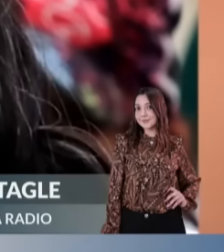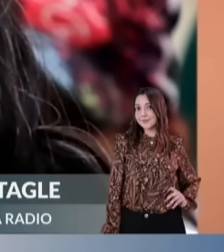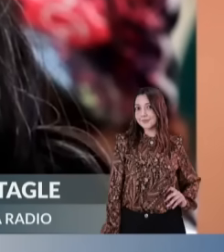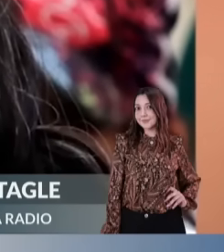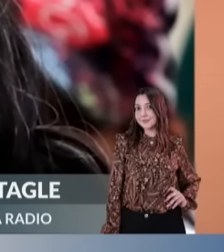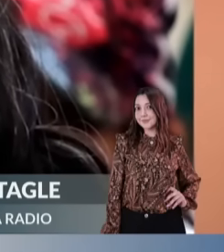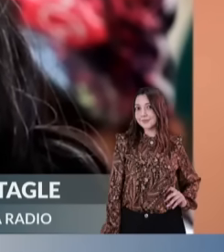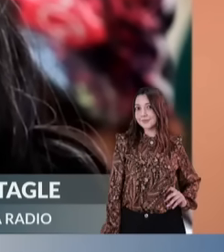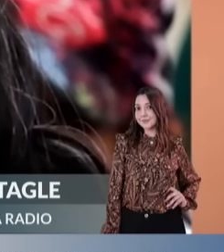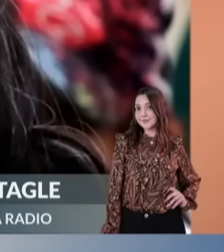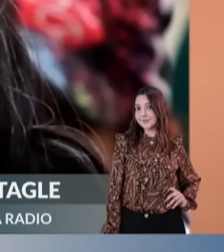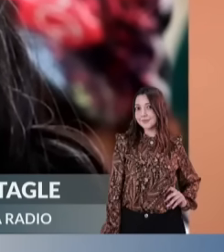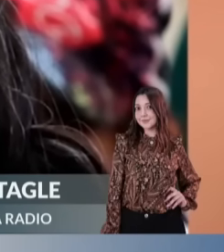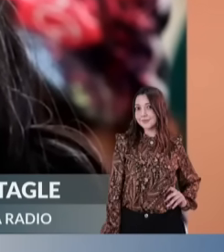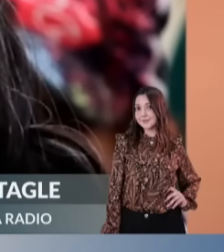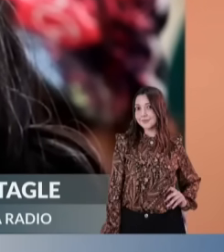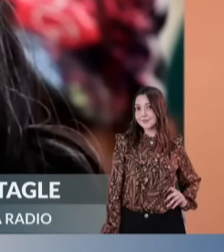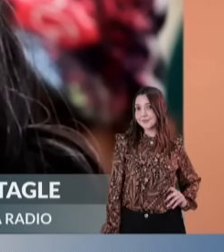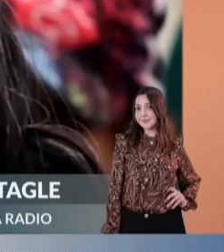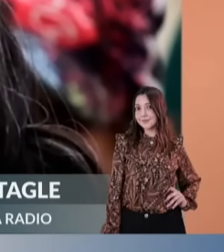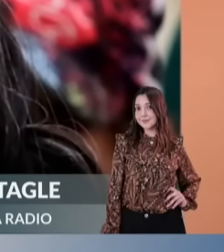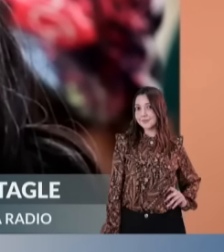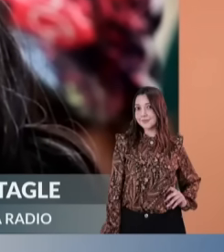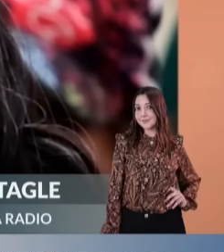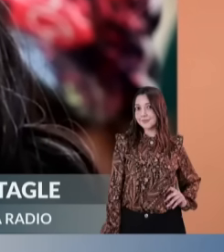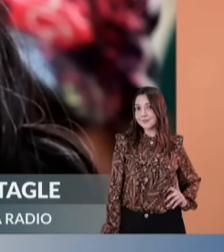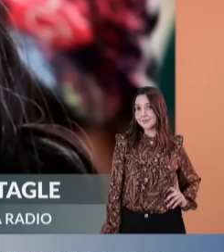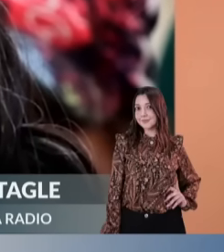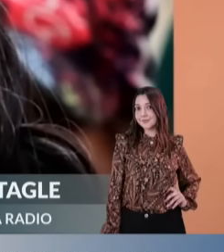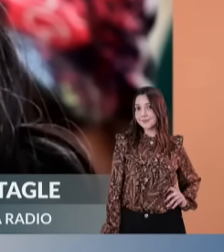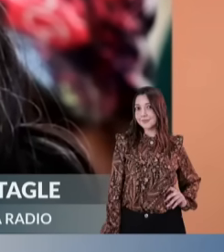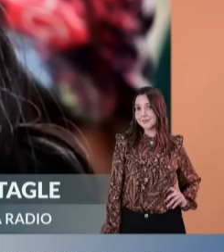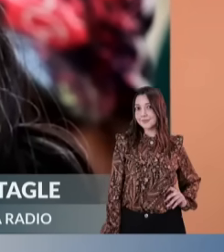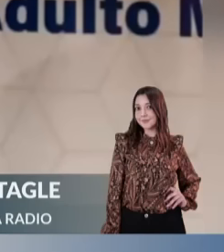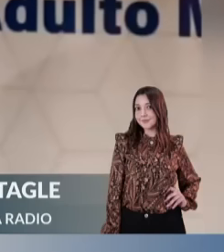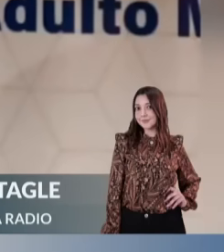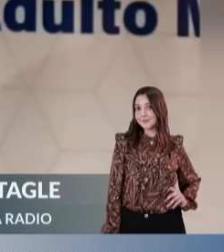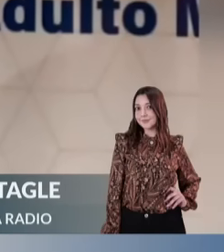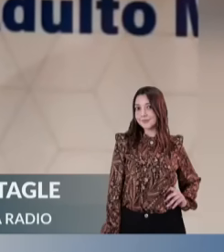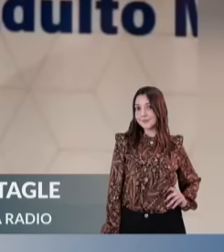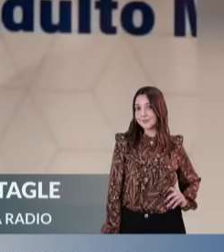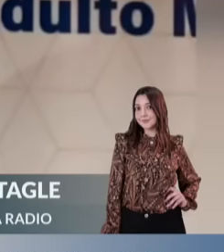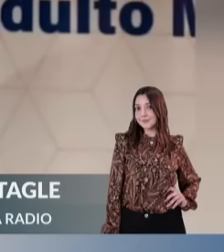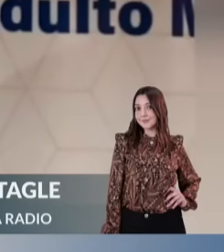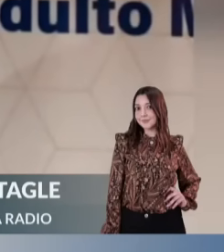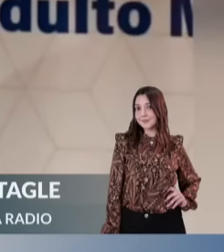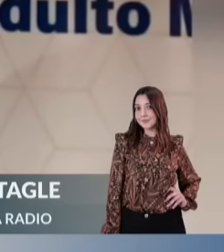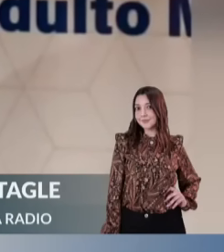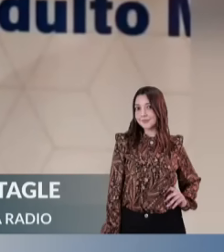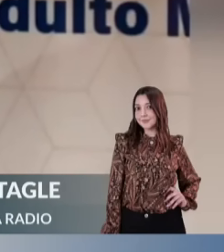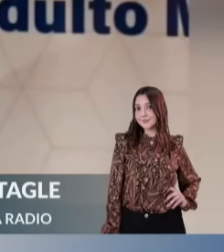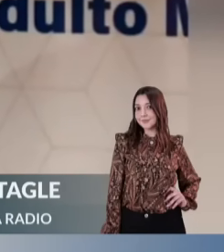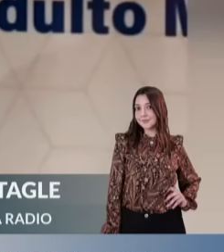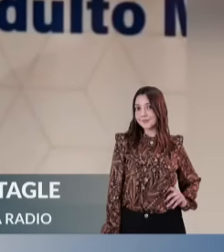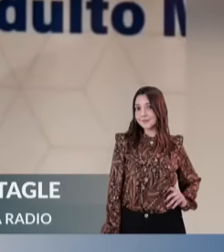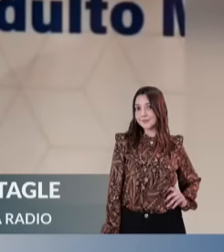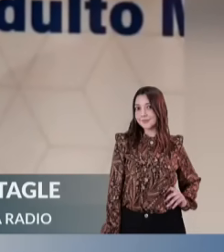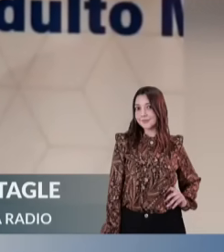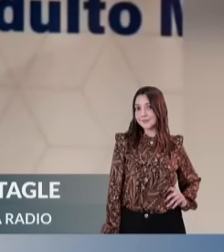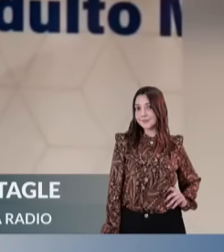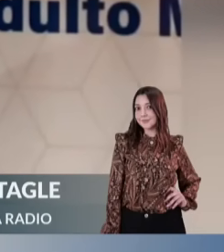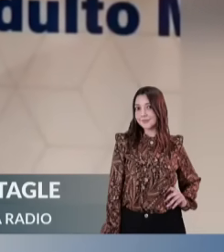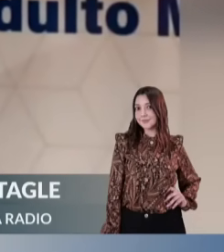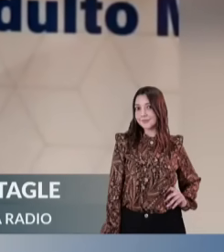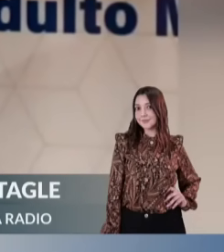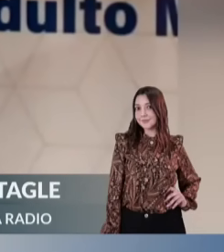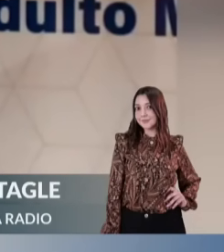del 2022, se ofició al futuro gobierno del presidente Gabriel Boric mientras se realizaba el proceso de instalación. Todo esto